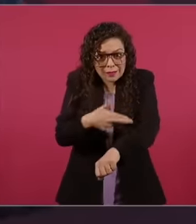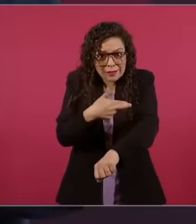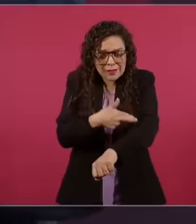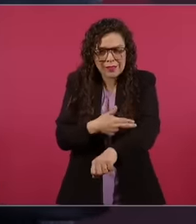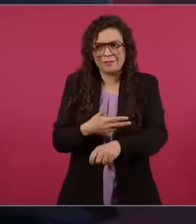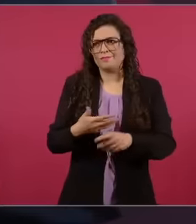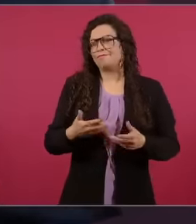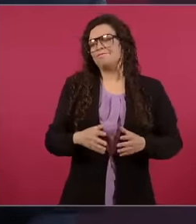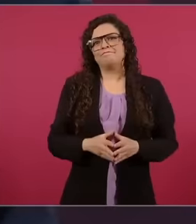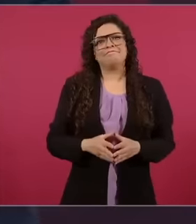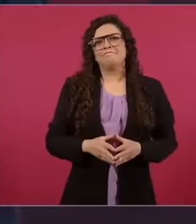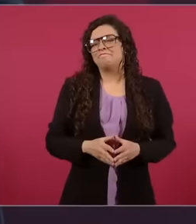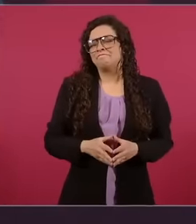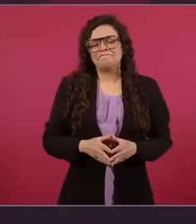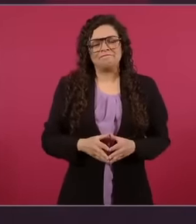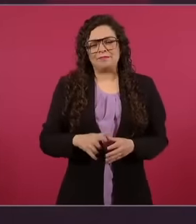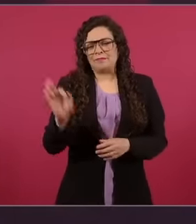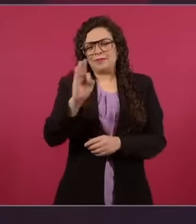renaciera